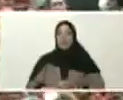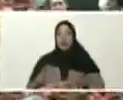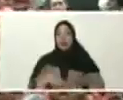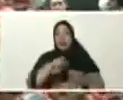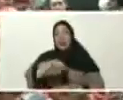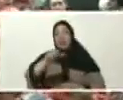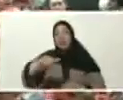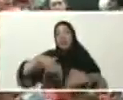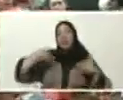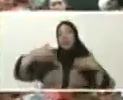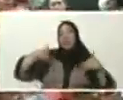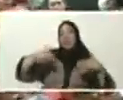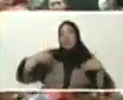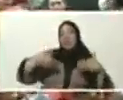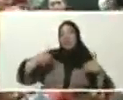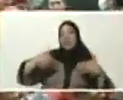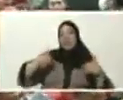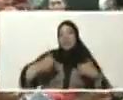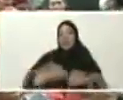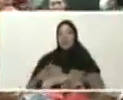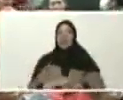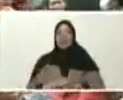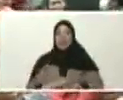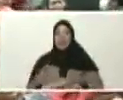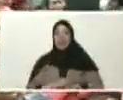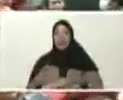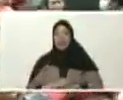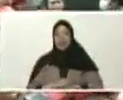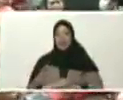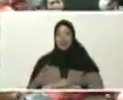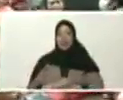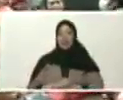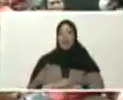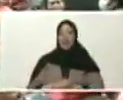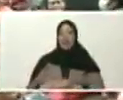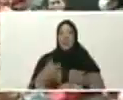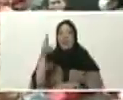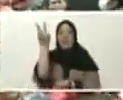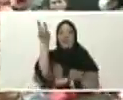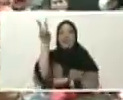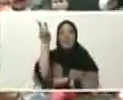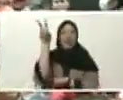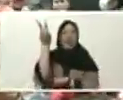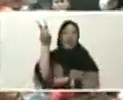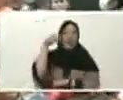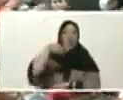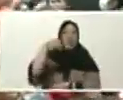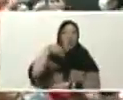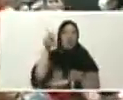Alborotado, ¿no? Ah, pues, ¡es